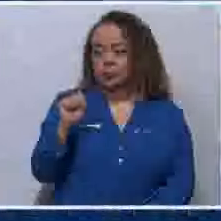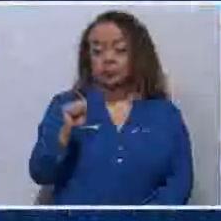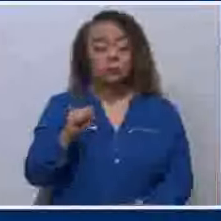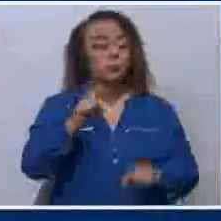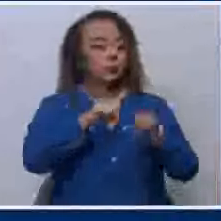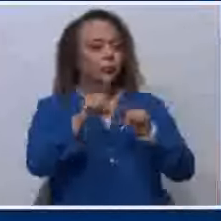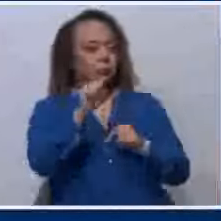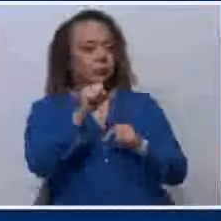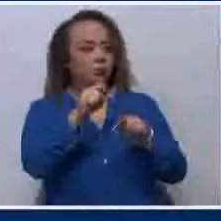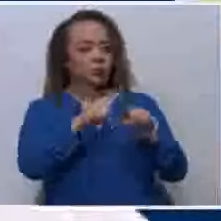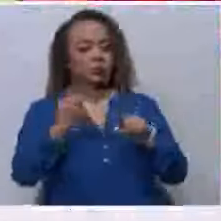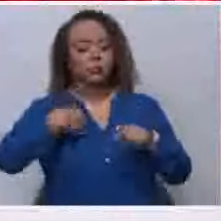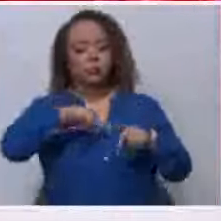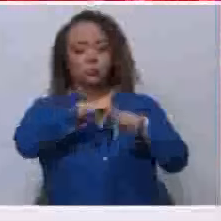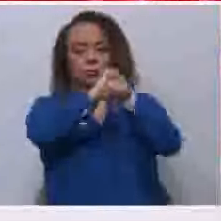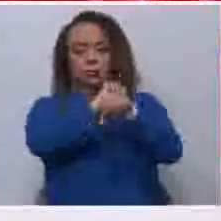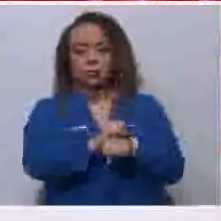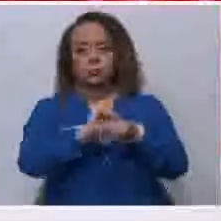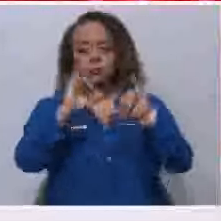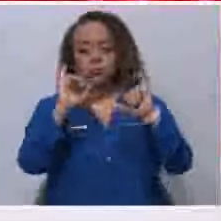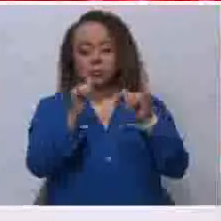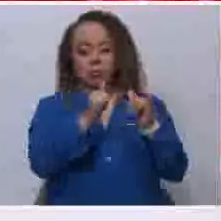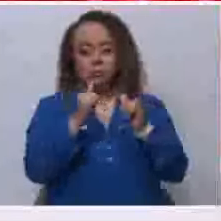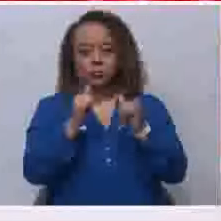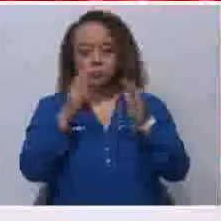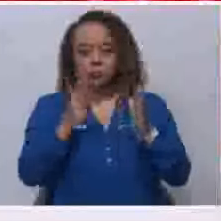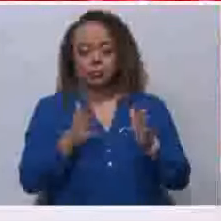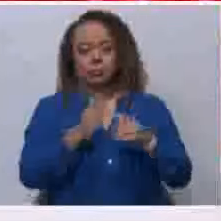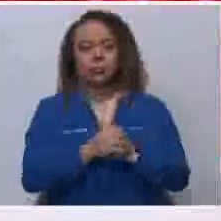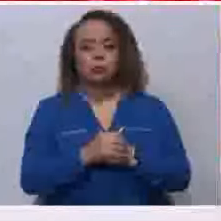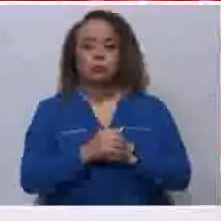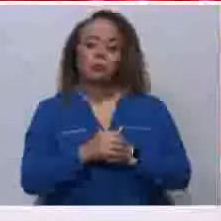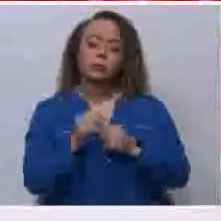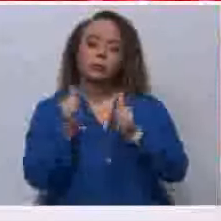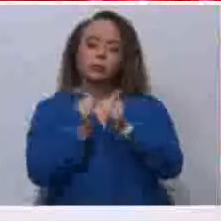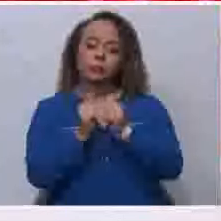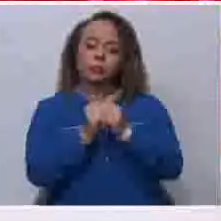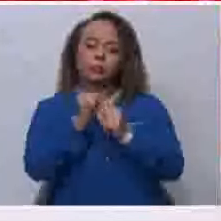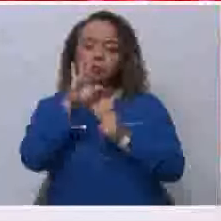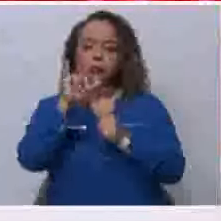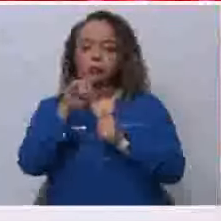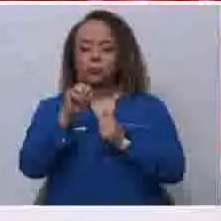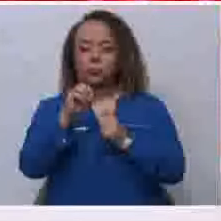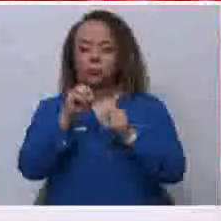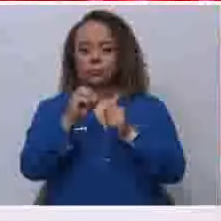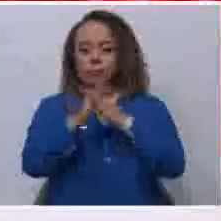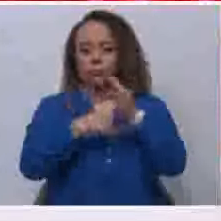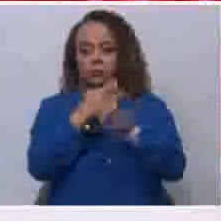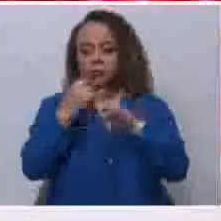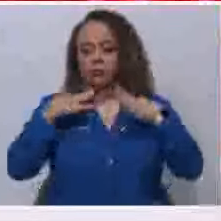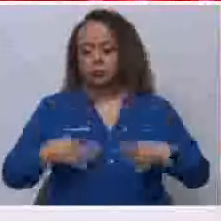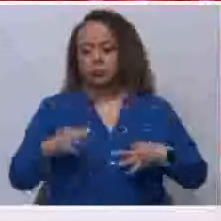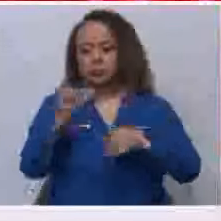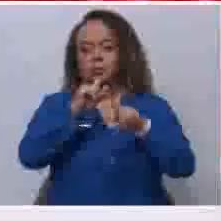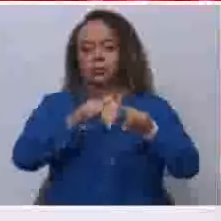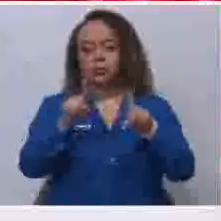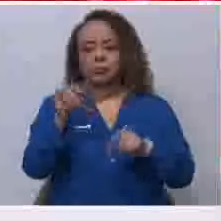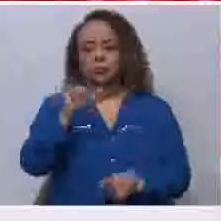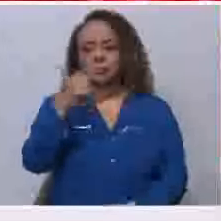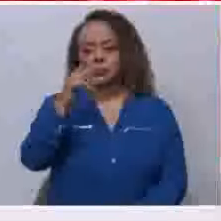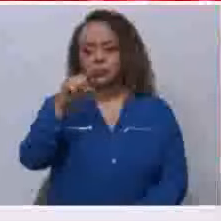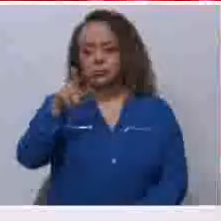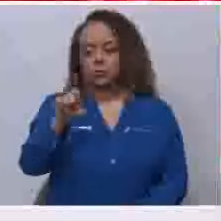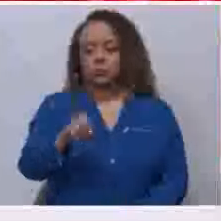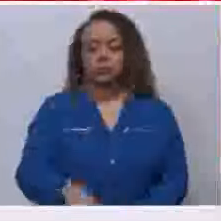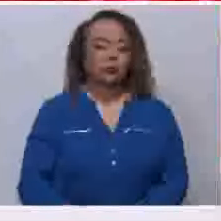es que estuvimos tan acostumbrados a jugadores con un biotipo, si se puede decir así. Guanchop. Distinto, como Guanchop, como